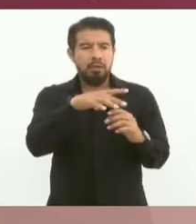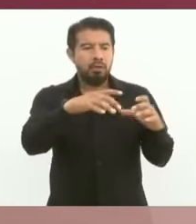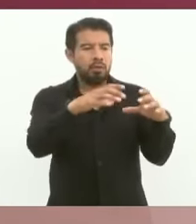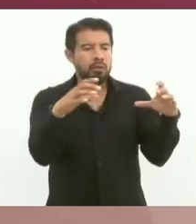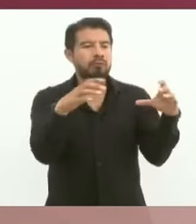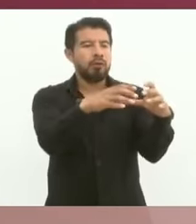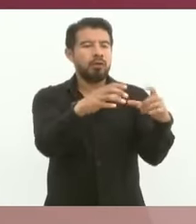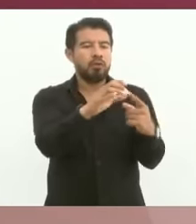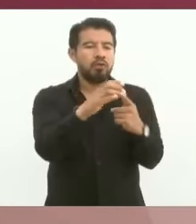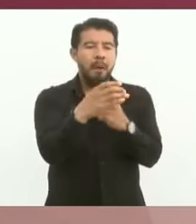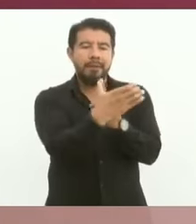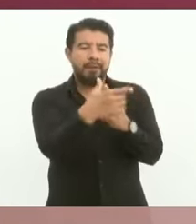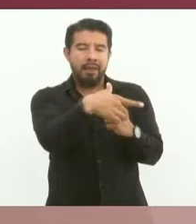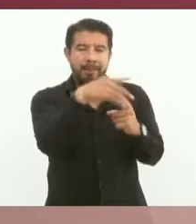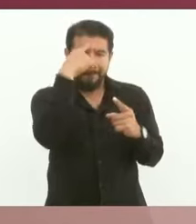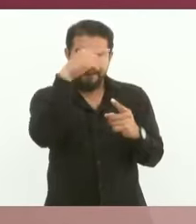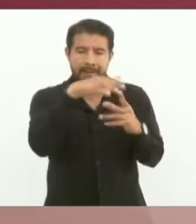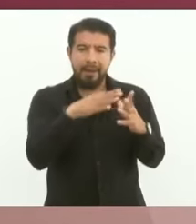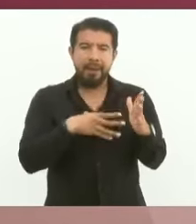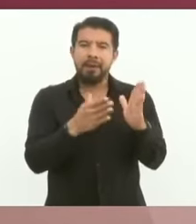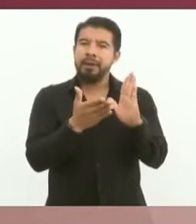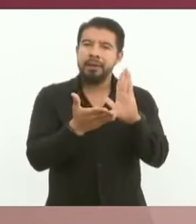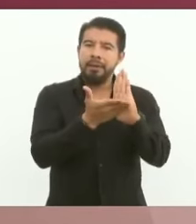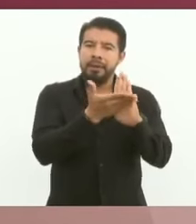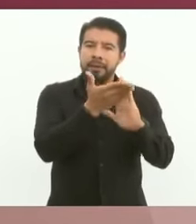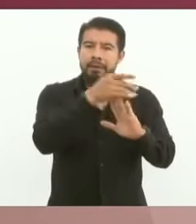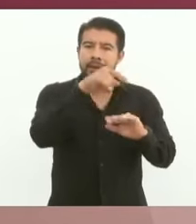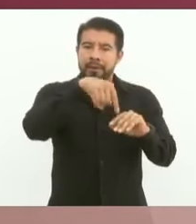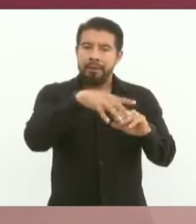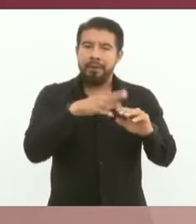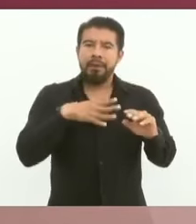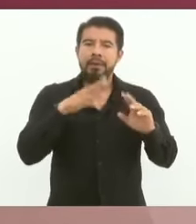promotor de la construcción de este puente